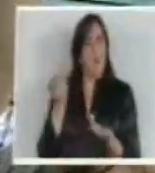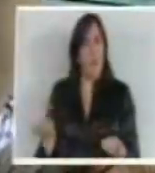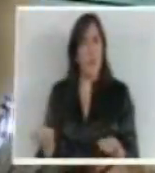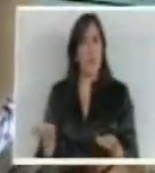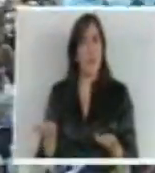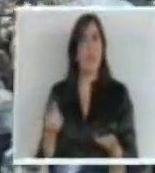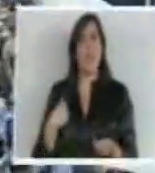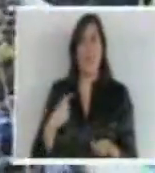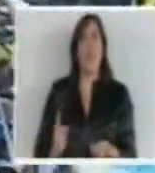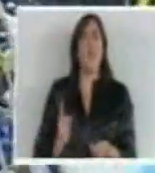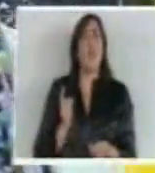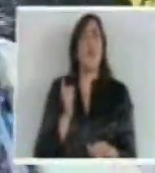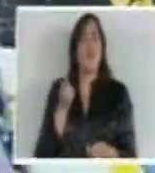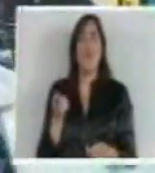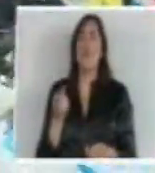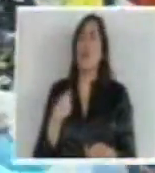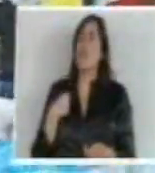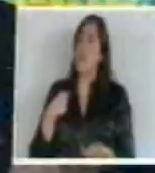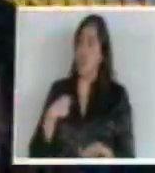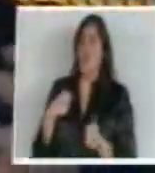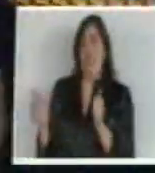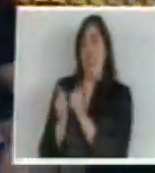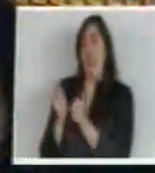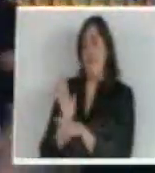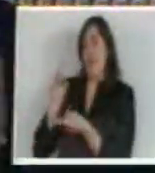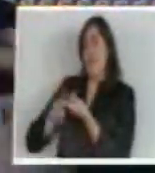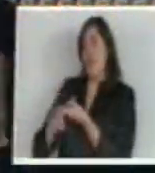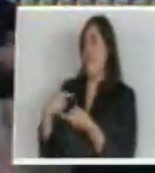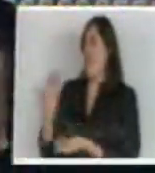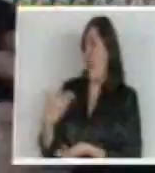Estoy orgullosa de haber sido su compañera